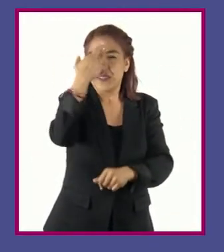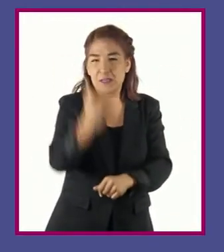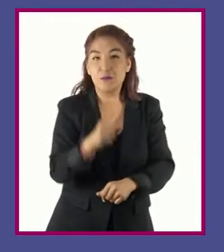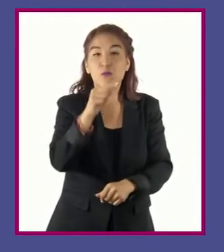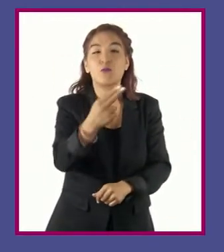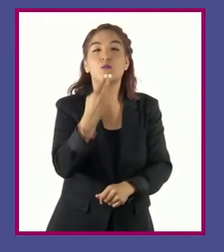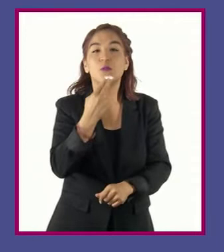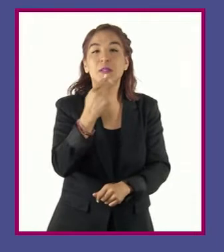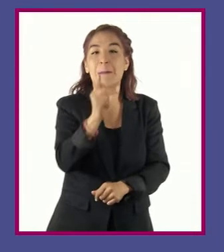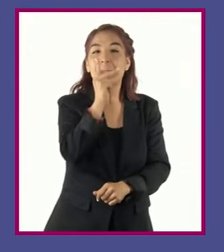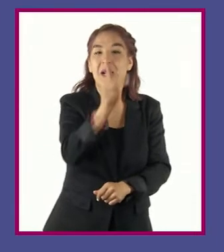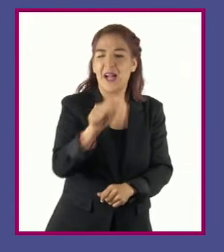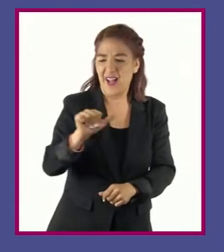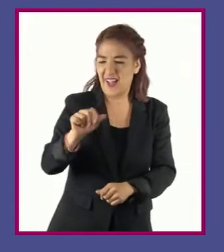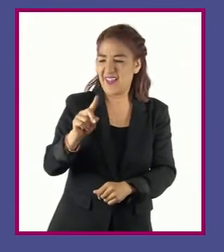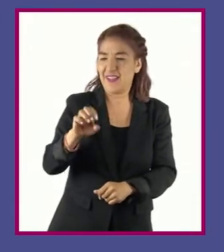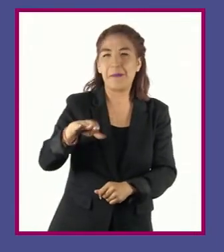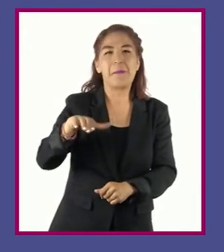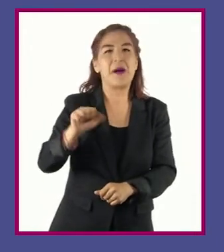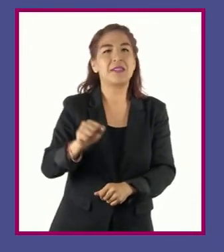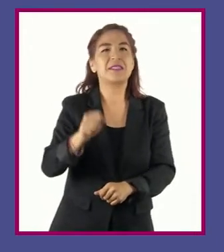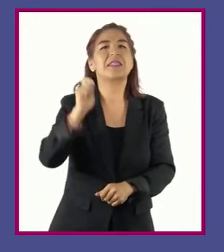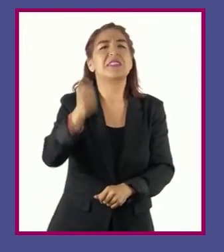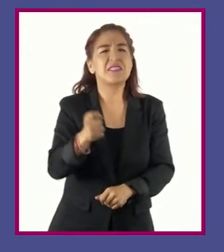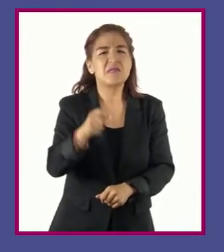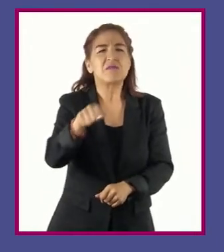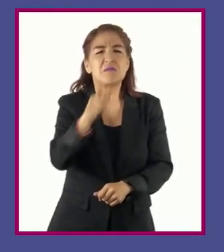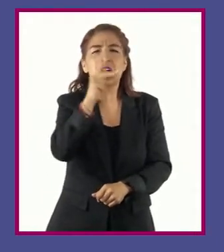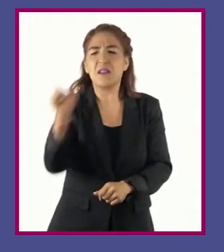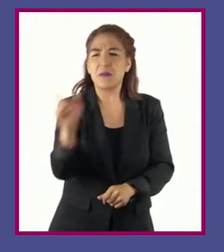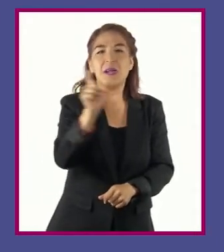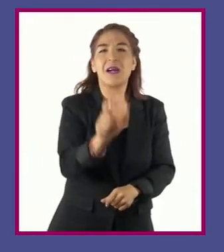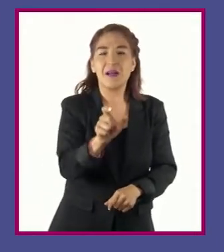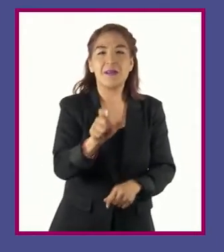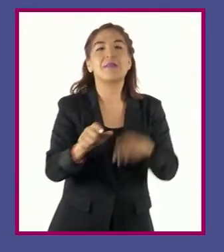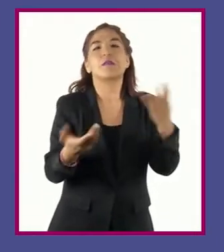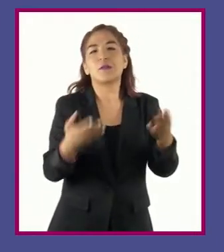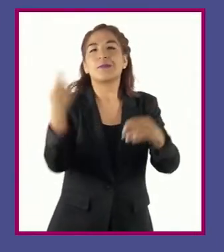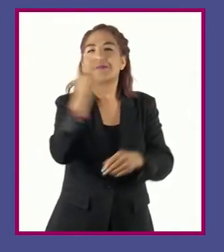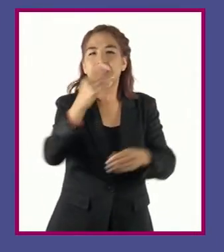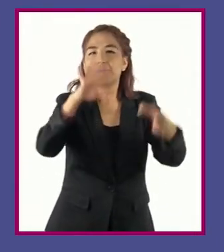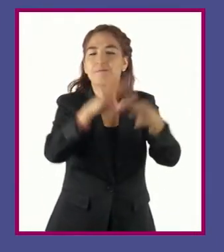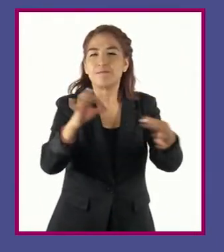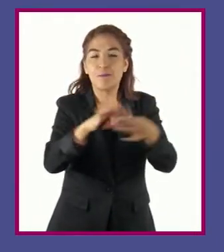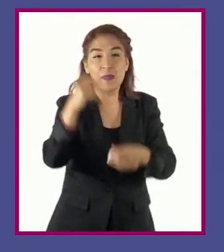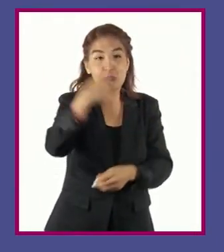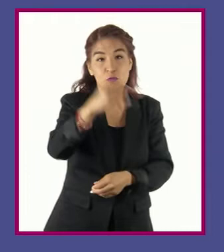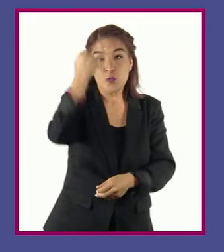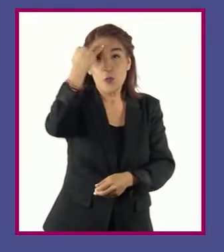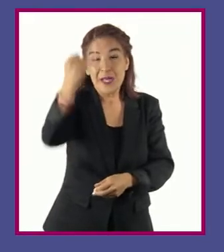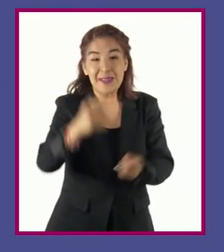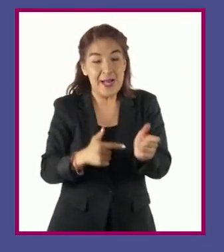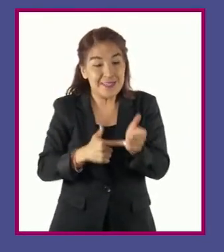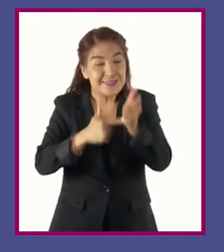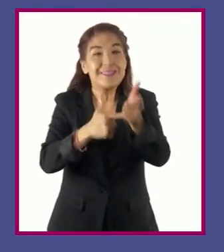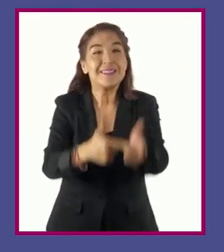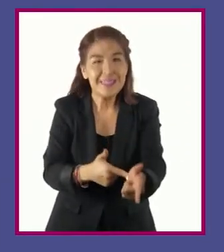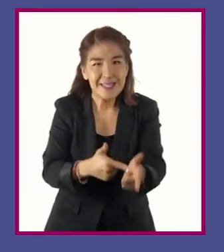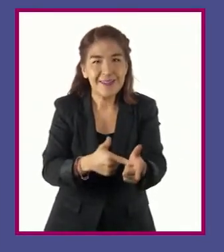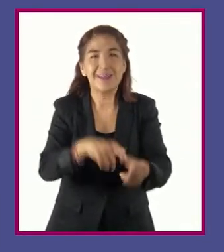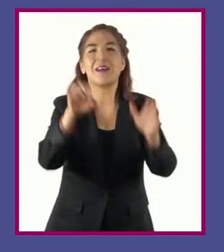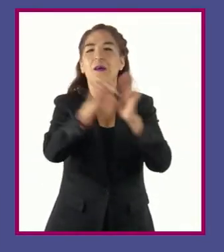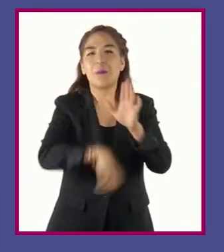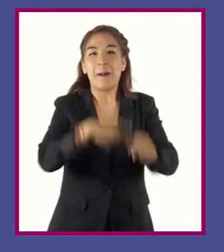de la palabra además. La palabra además es una palabra que nos indica que las ideas continúan, que